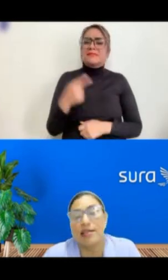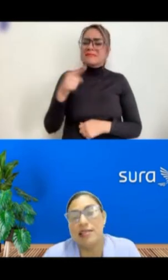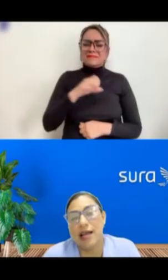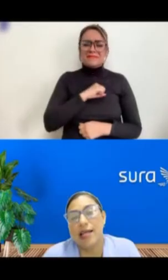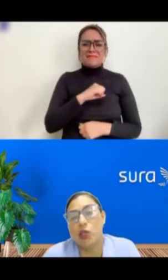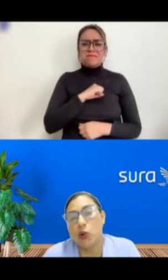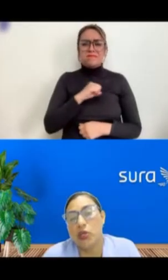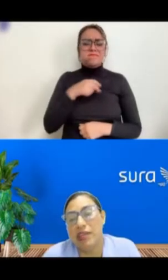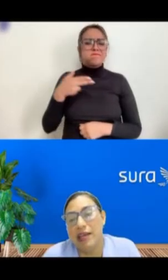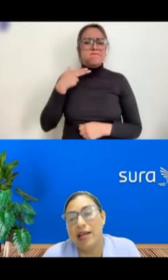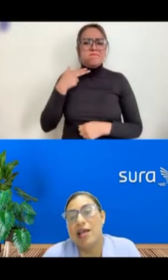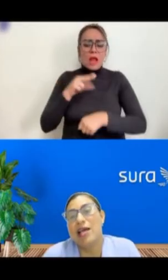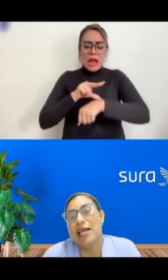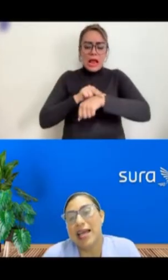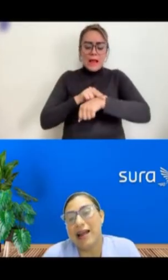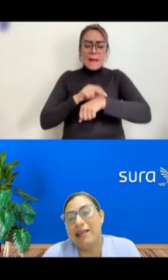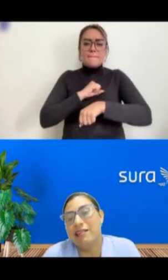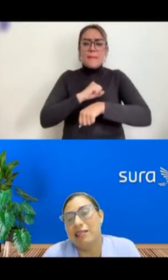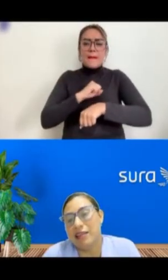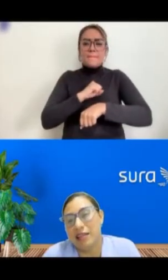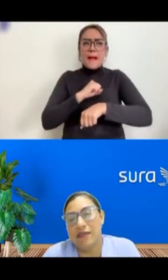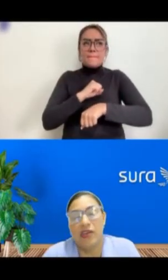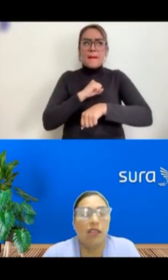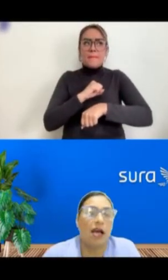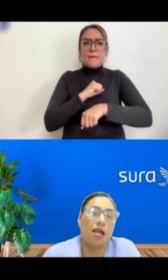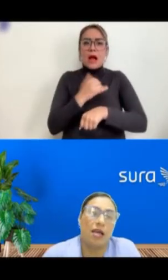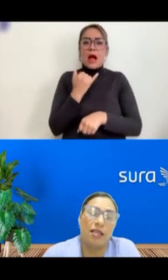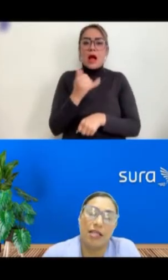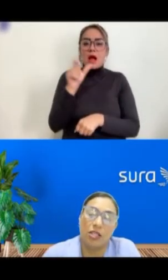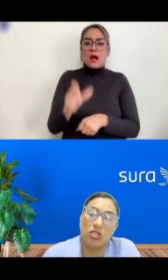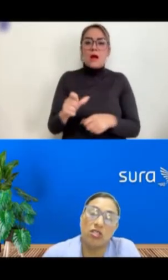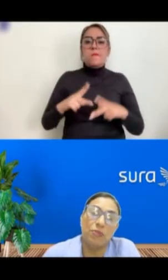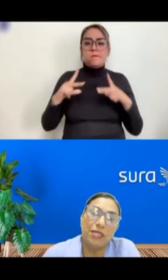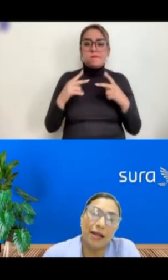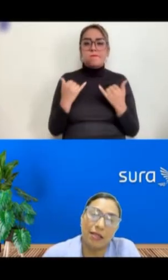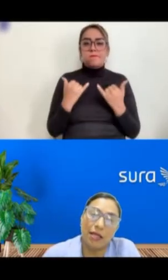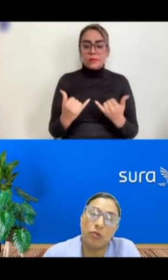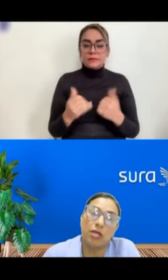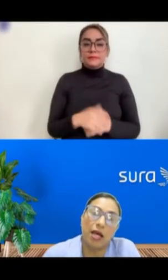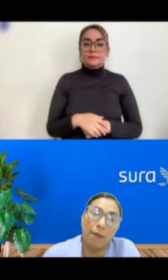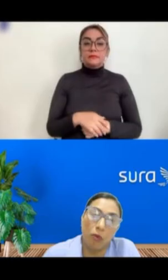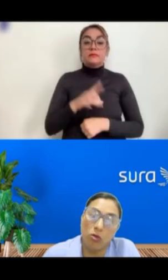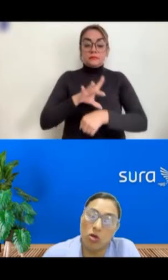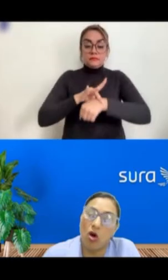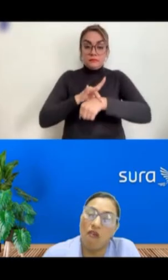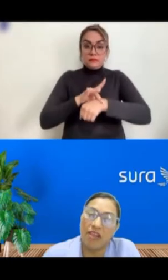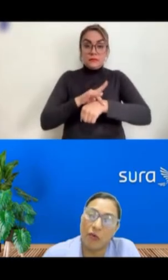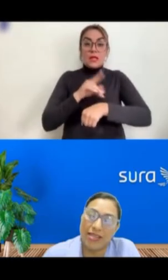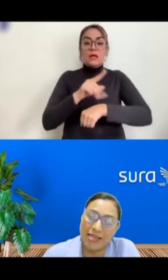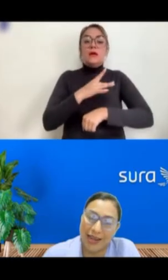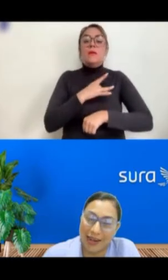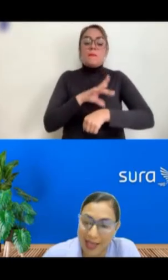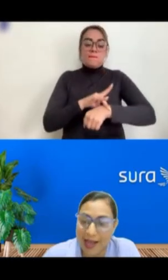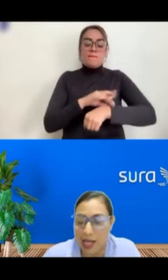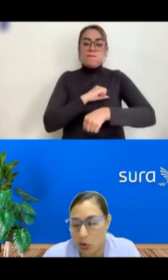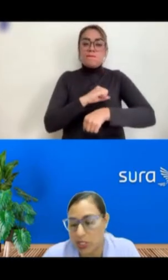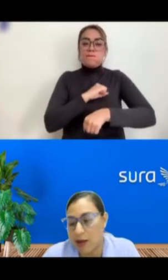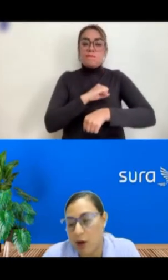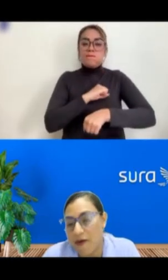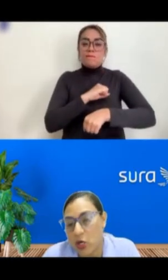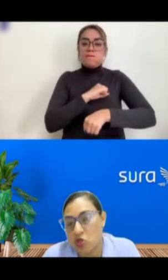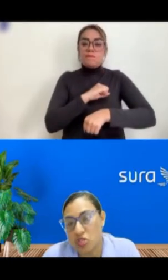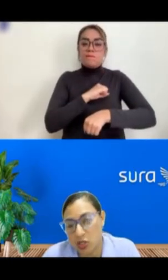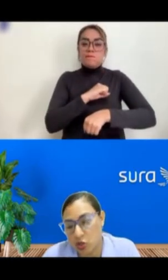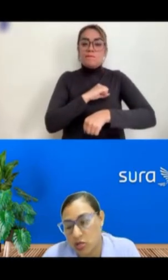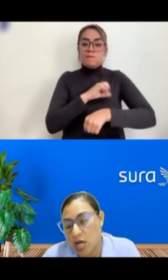vitales? Aquellas señales que nos indican que alguien tiene vida. Y dentro de estos signos vitales tenemos el pulso o frecuencia cardíaca,